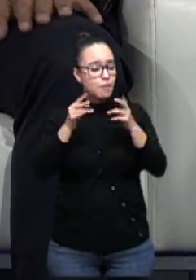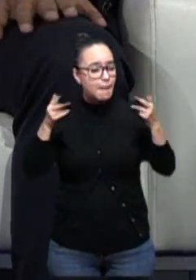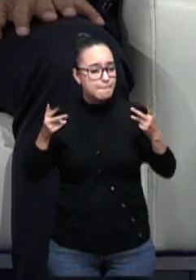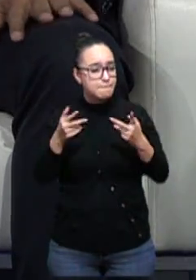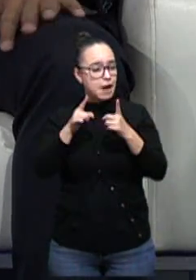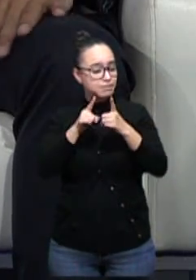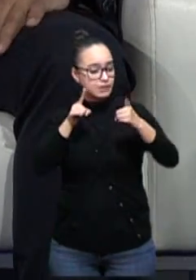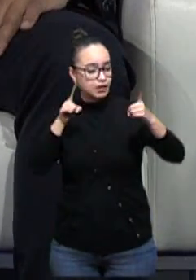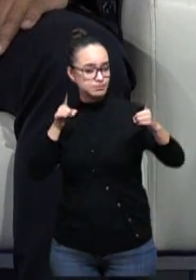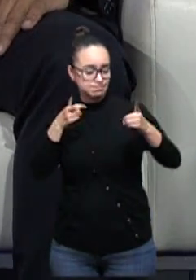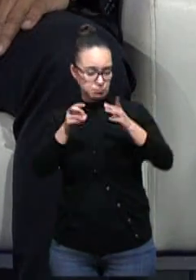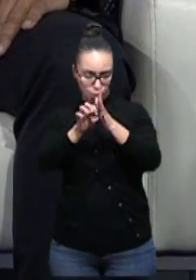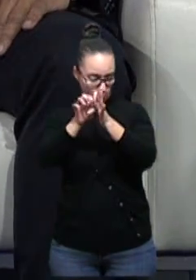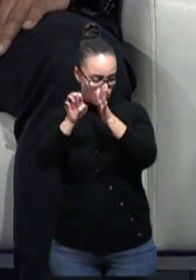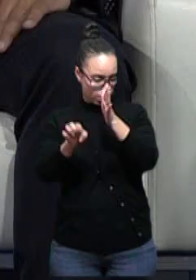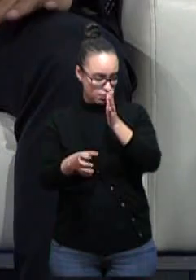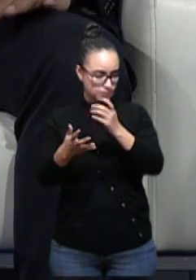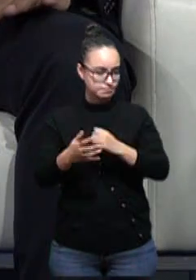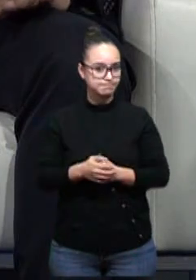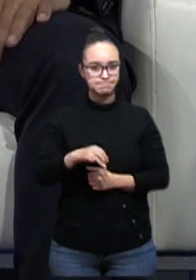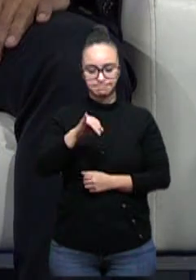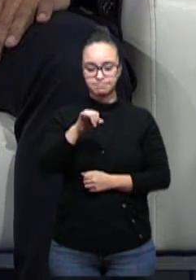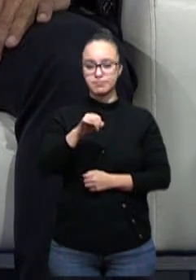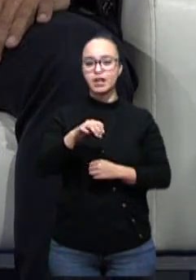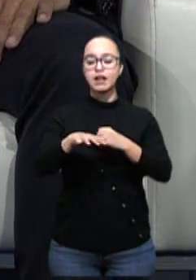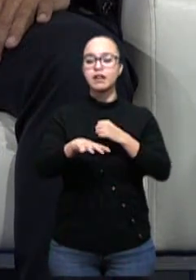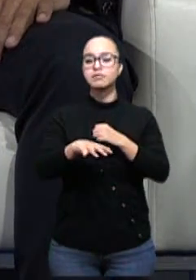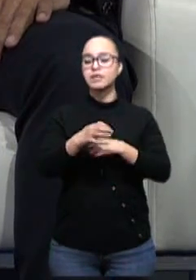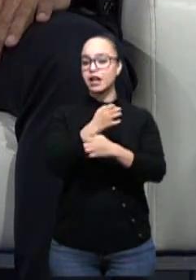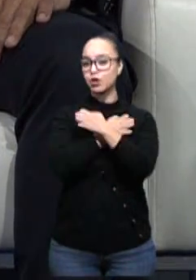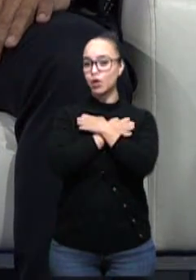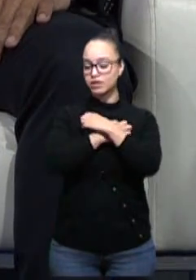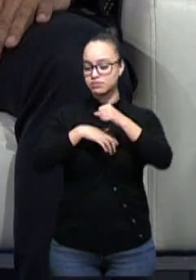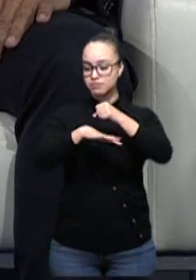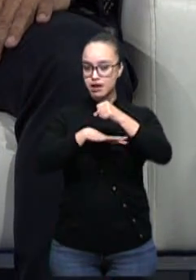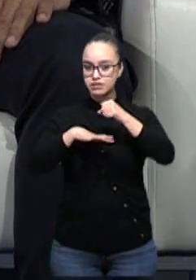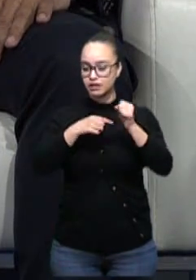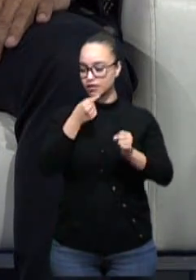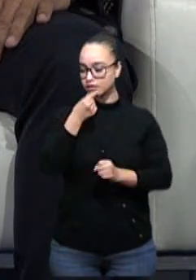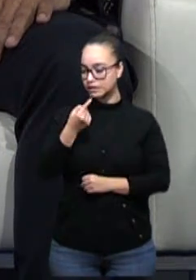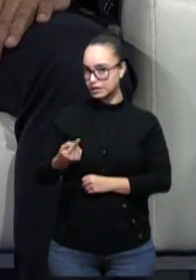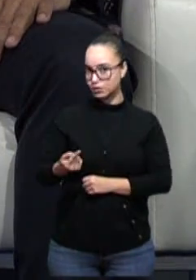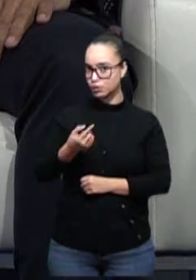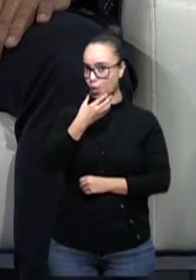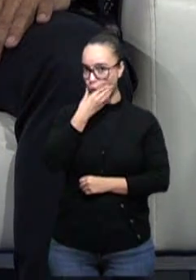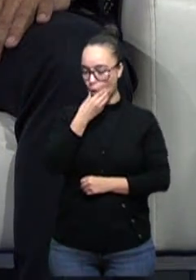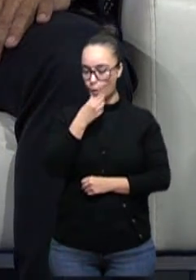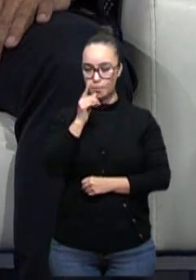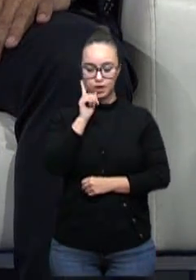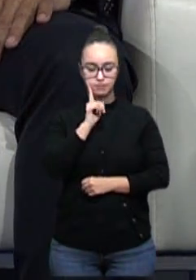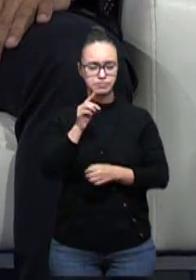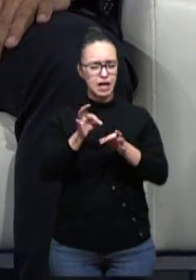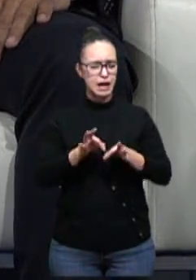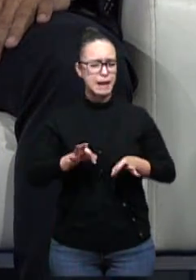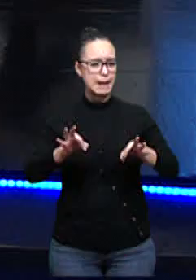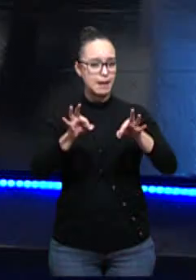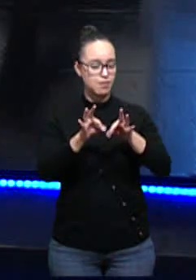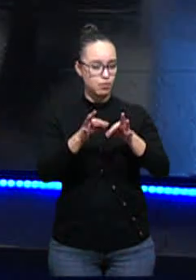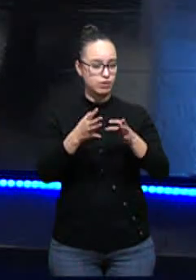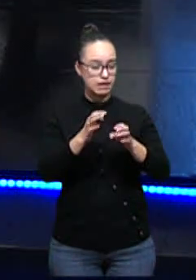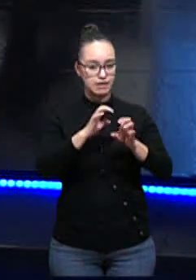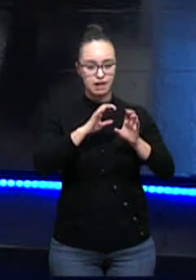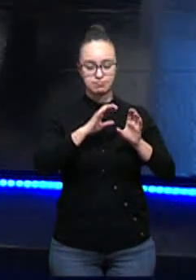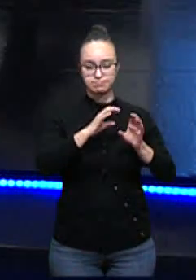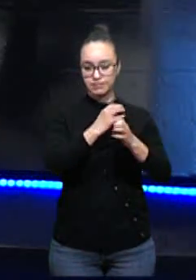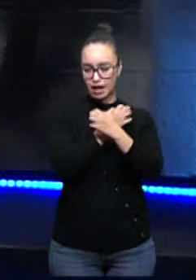claro. Yo quiero comentarte que en educación básica, niñas y niños, la parte importante de su formación es